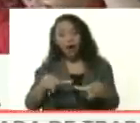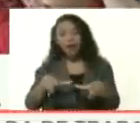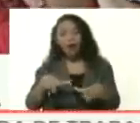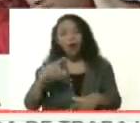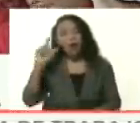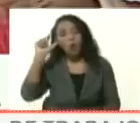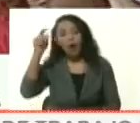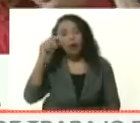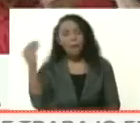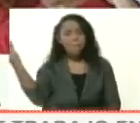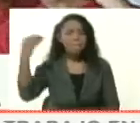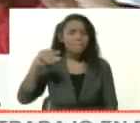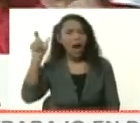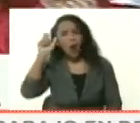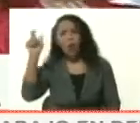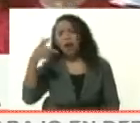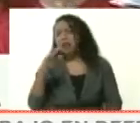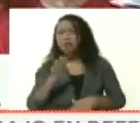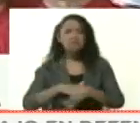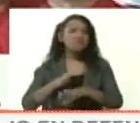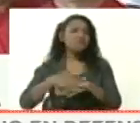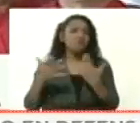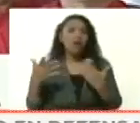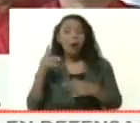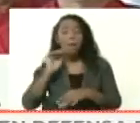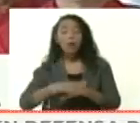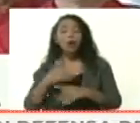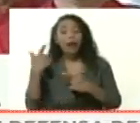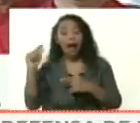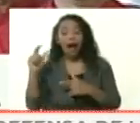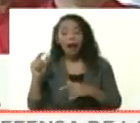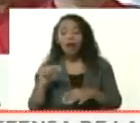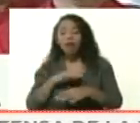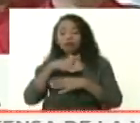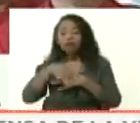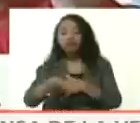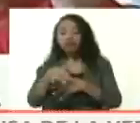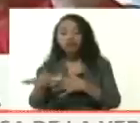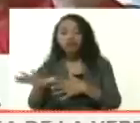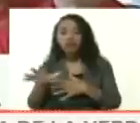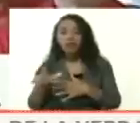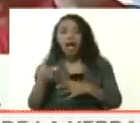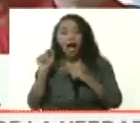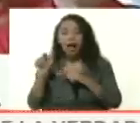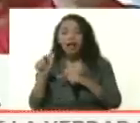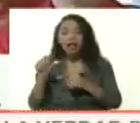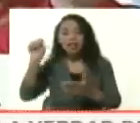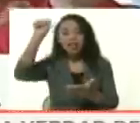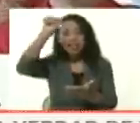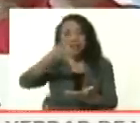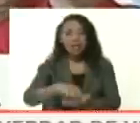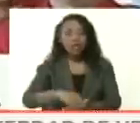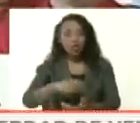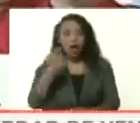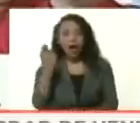Sí, pero más en Guárico, porque Guárico además tenía su represa aquí, que era para eso, pues, para sembrar. Era el centro de arroz.